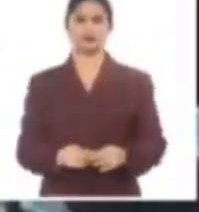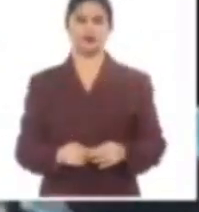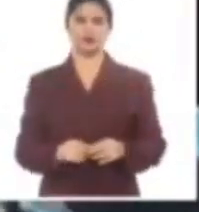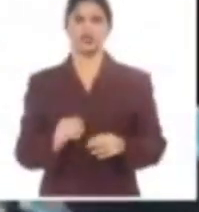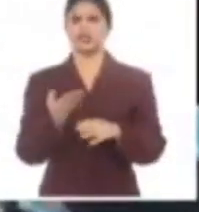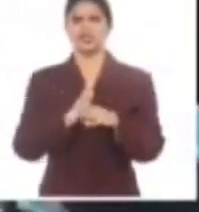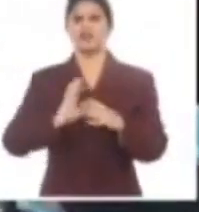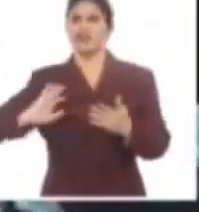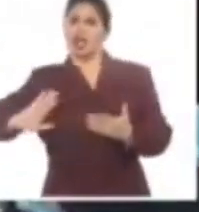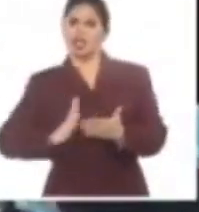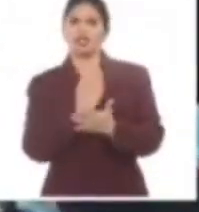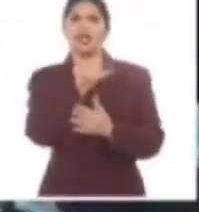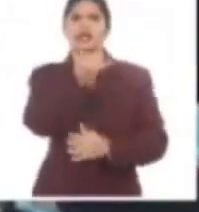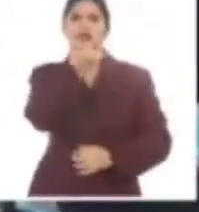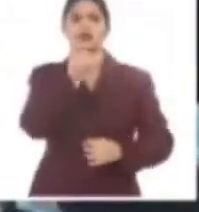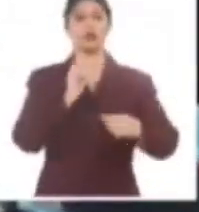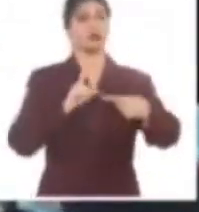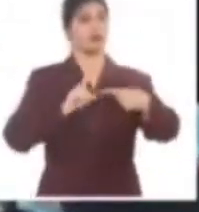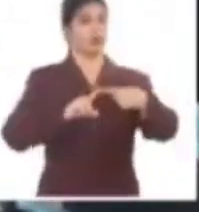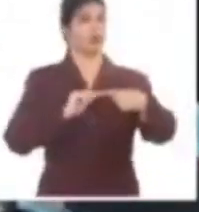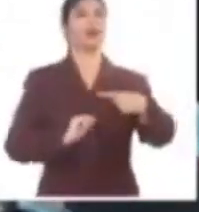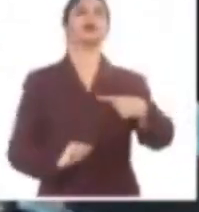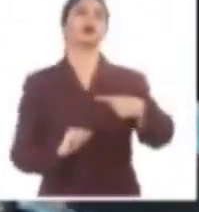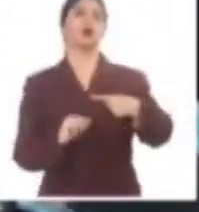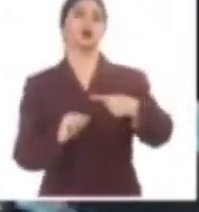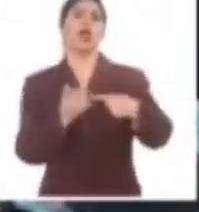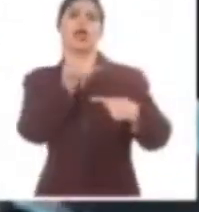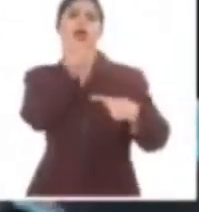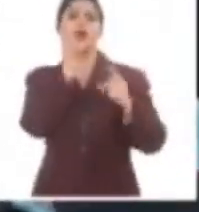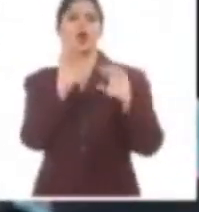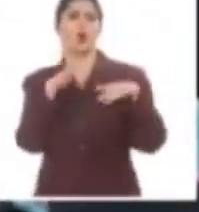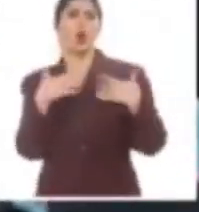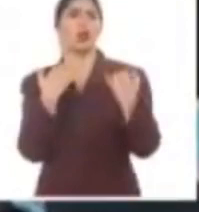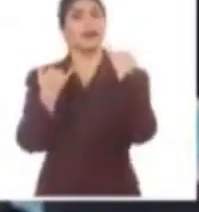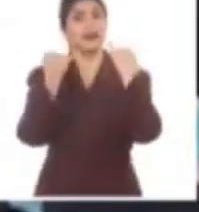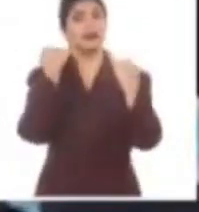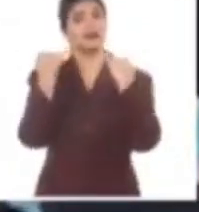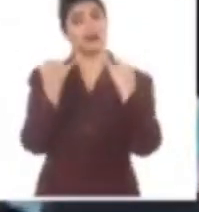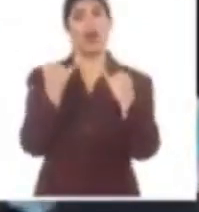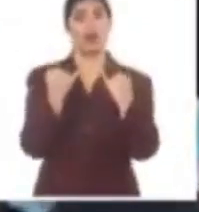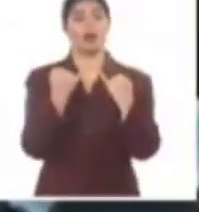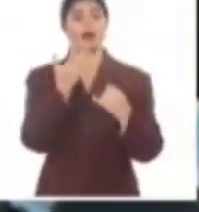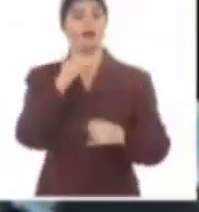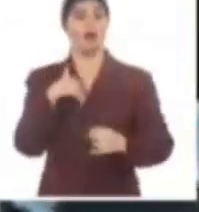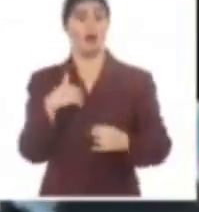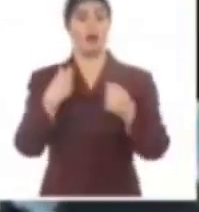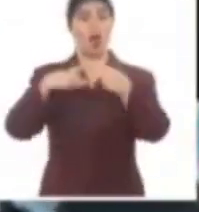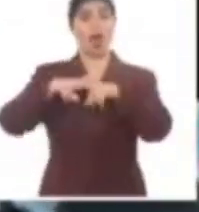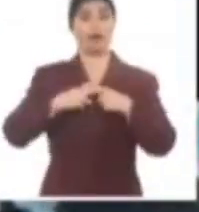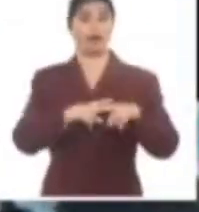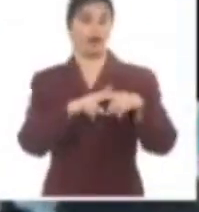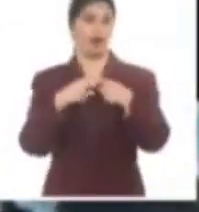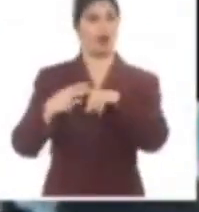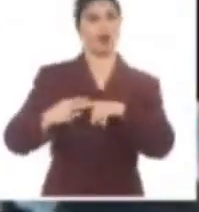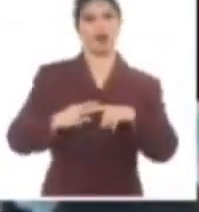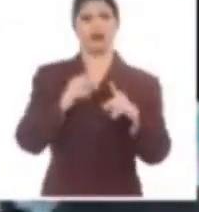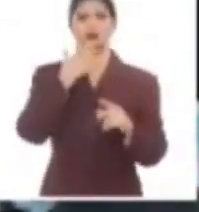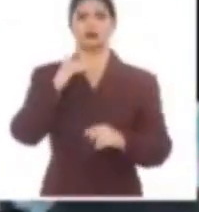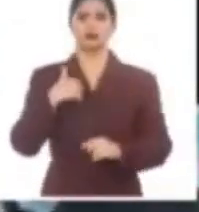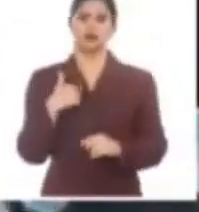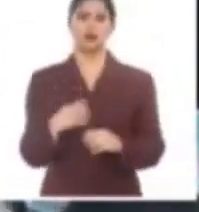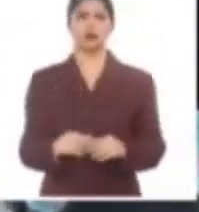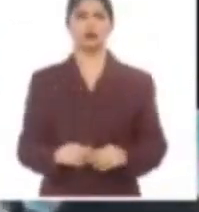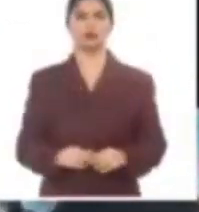Es ver en primer lugar qué cosa hemos hecho mal, qué cosa hay que rectificar, qué cosa nosotros